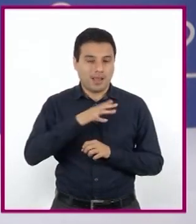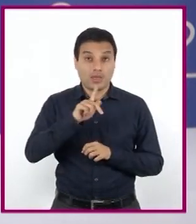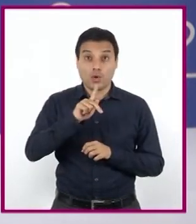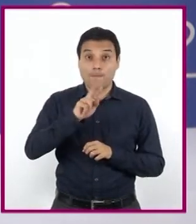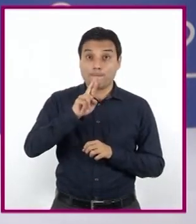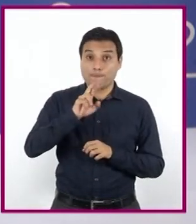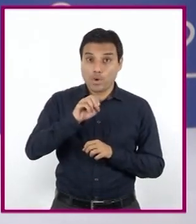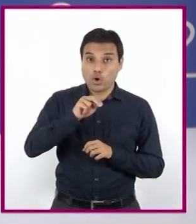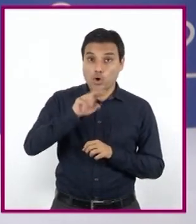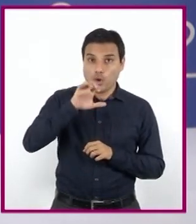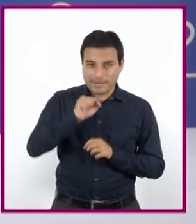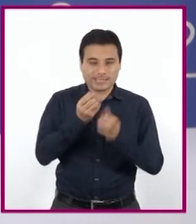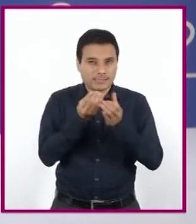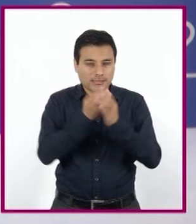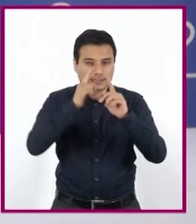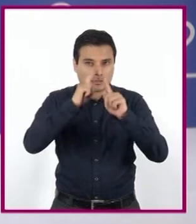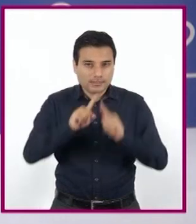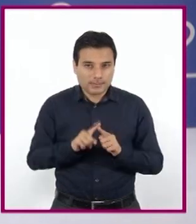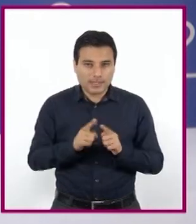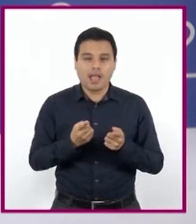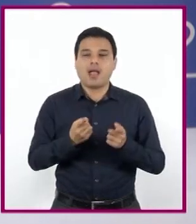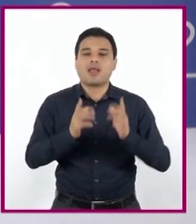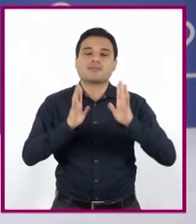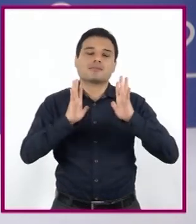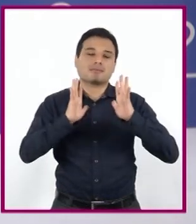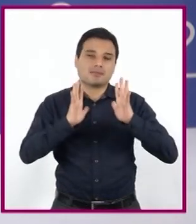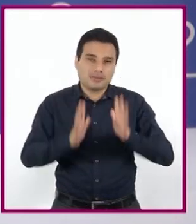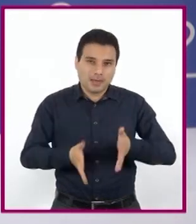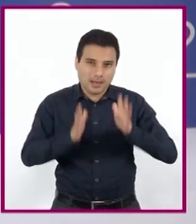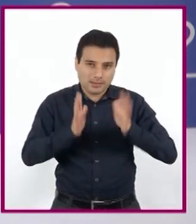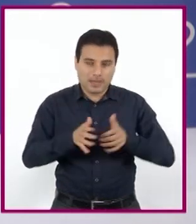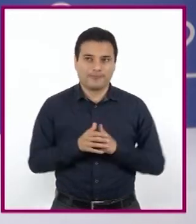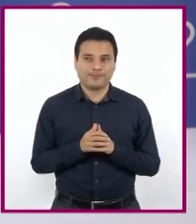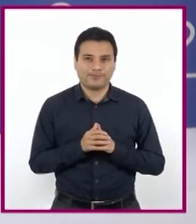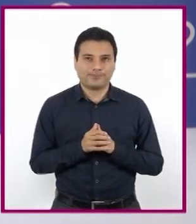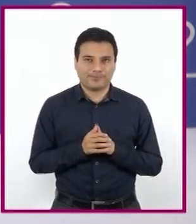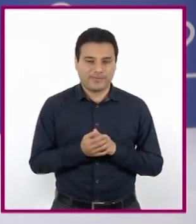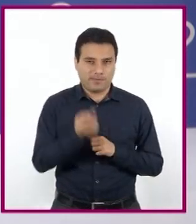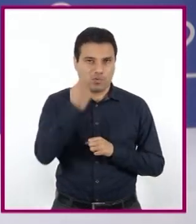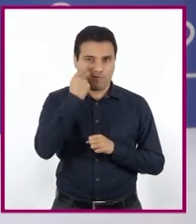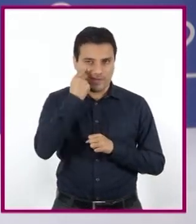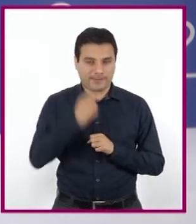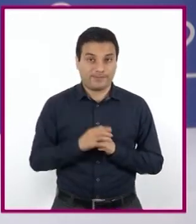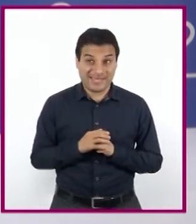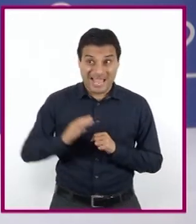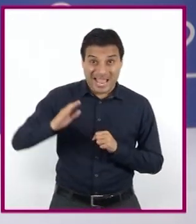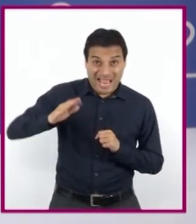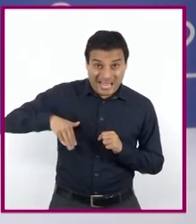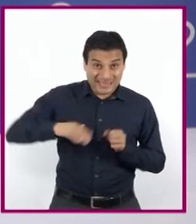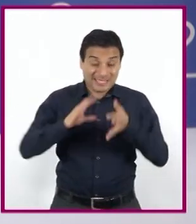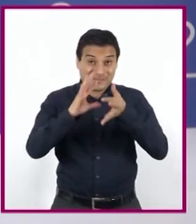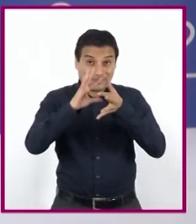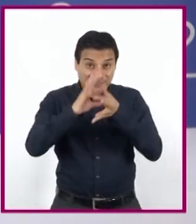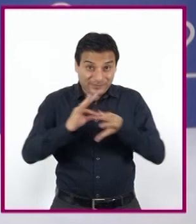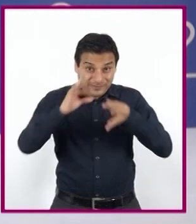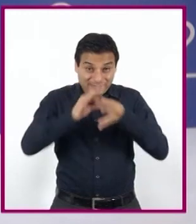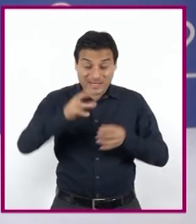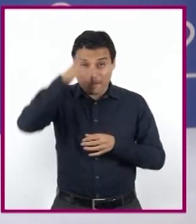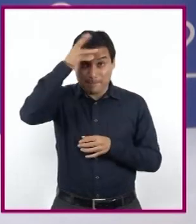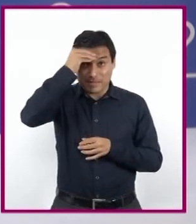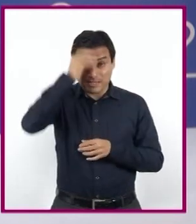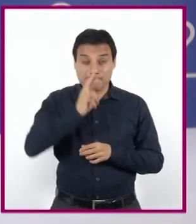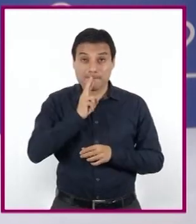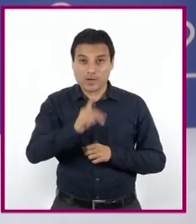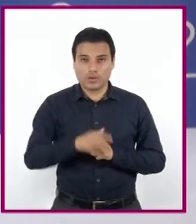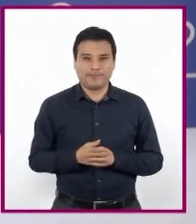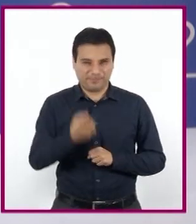pronombres y sus usos. Claro, maestra, y para estructurar mejor los conocimientos que acabamos de compartir, voy a